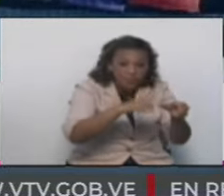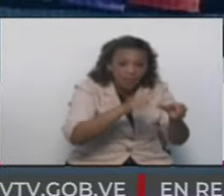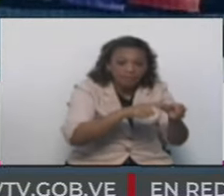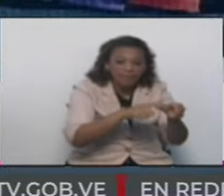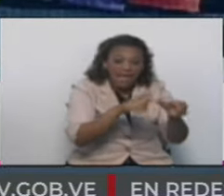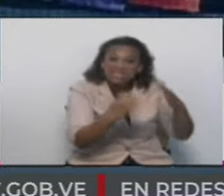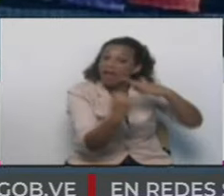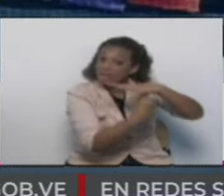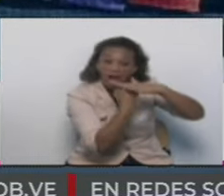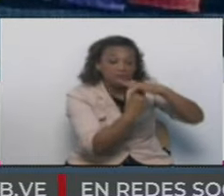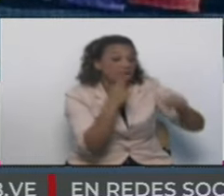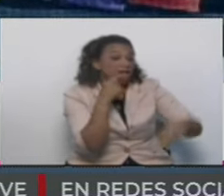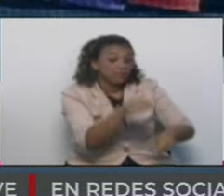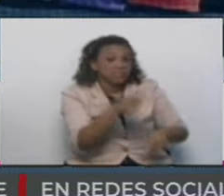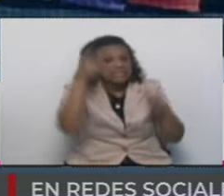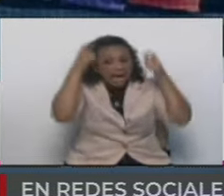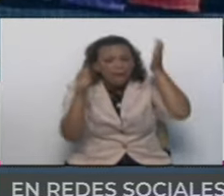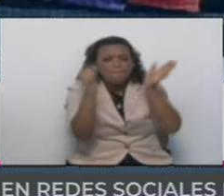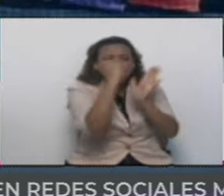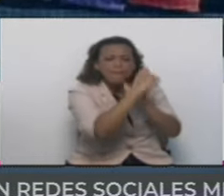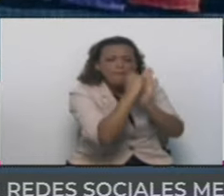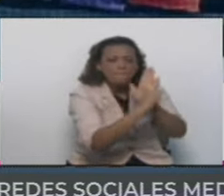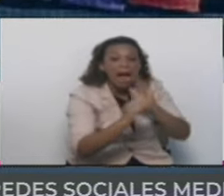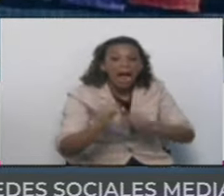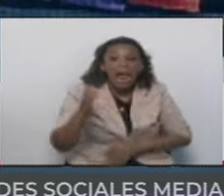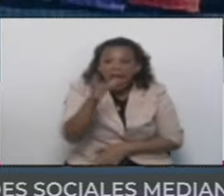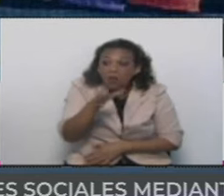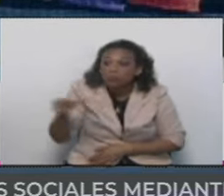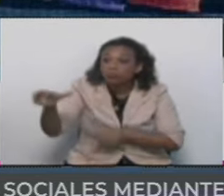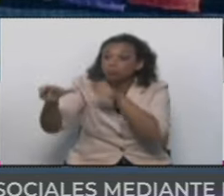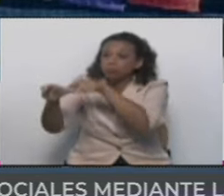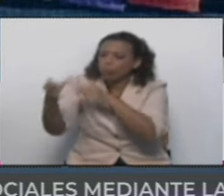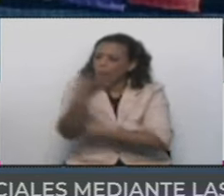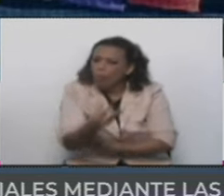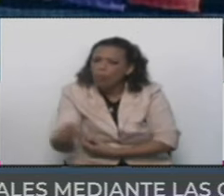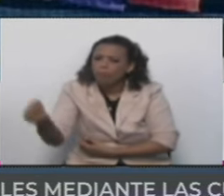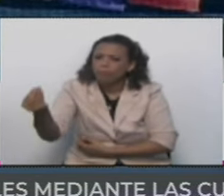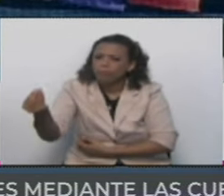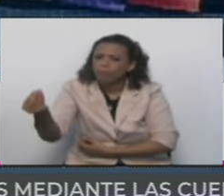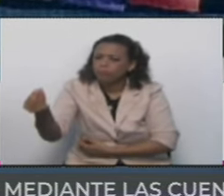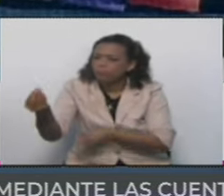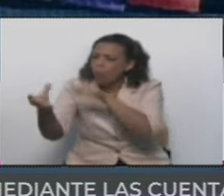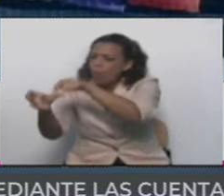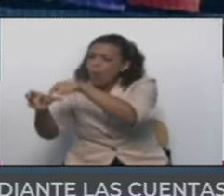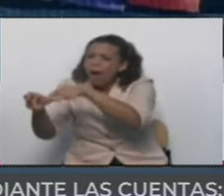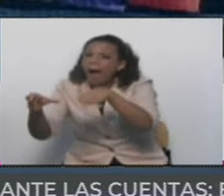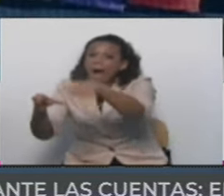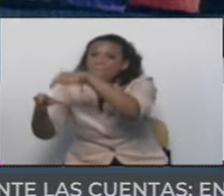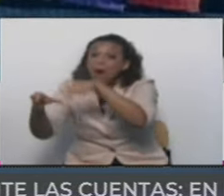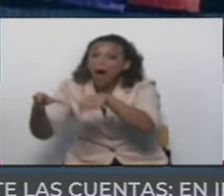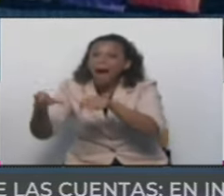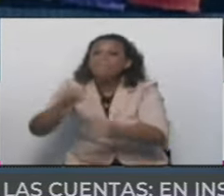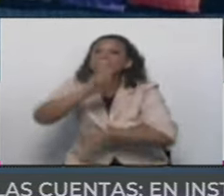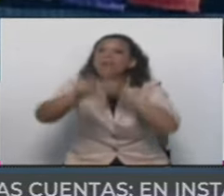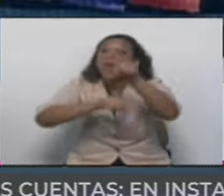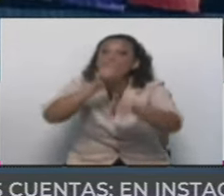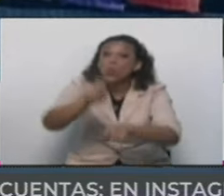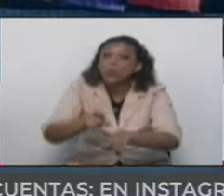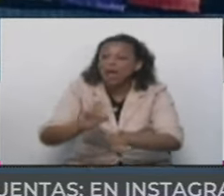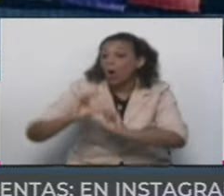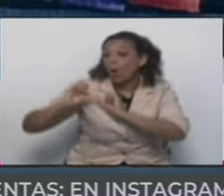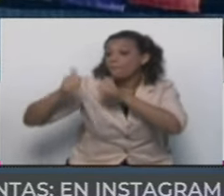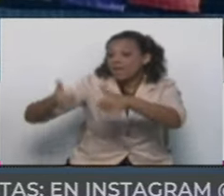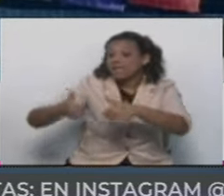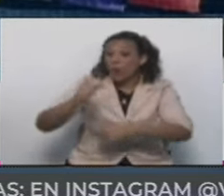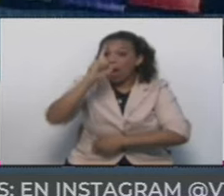Esa es la base. El segundo elemento fue el proceso de consulta que hicimos a principios de